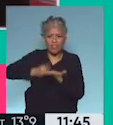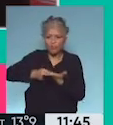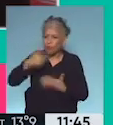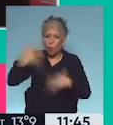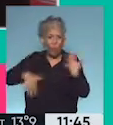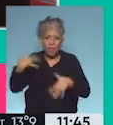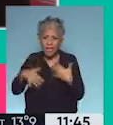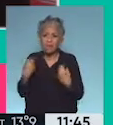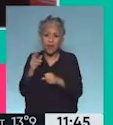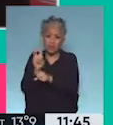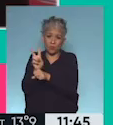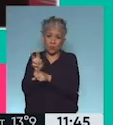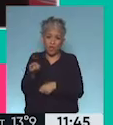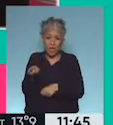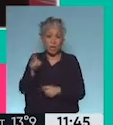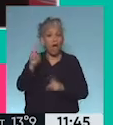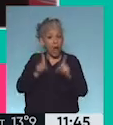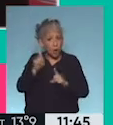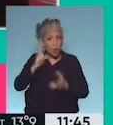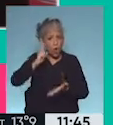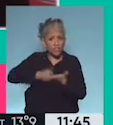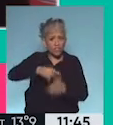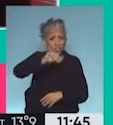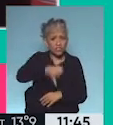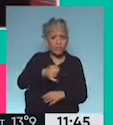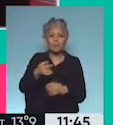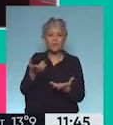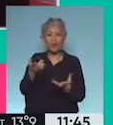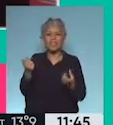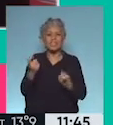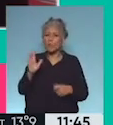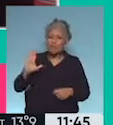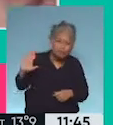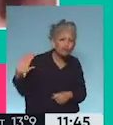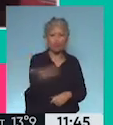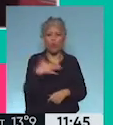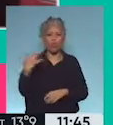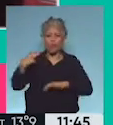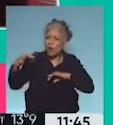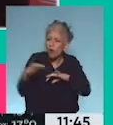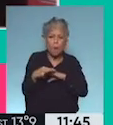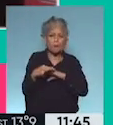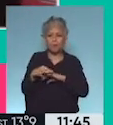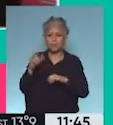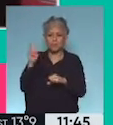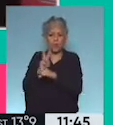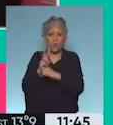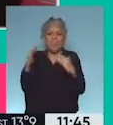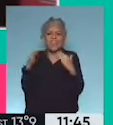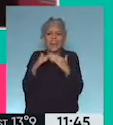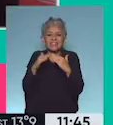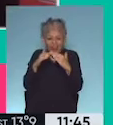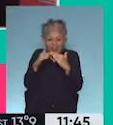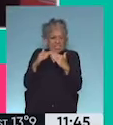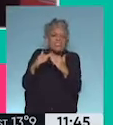urgentes. Algunos las están tomando, pero necesitamos que todos nos comprometamos con algo que tiene que ver con el cuidado de nuestra casa, ¿no? El cambio climático